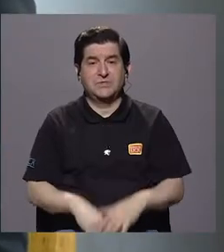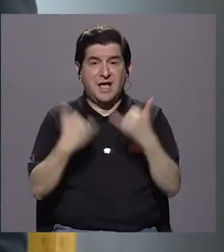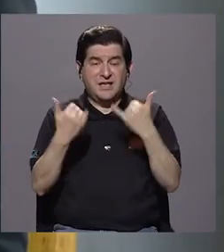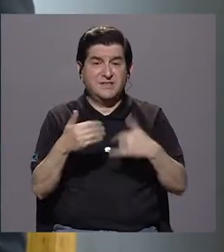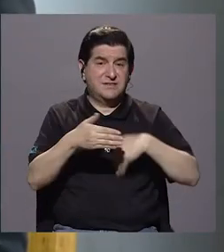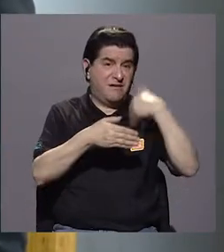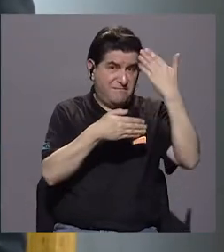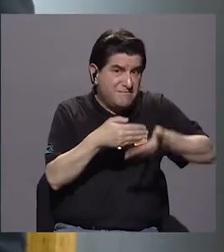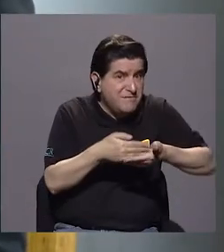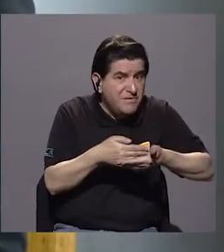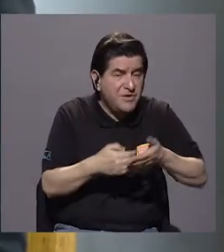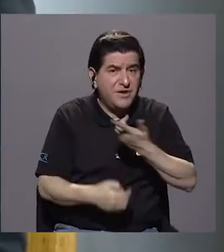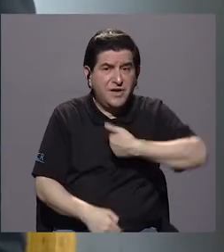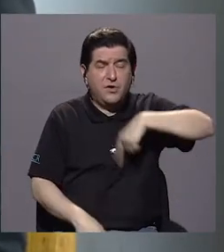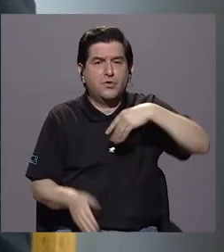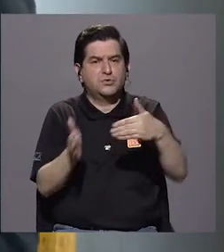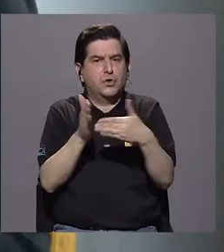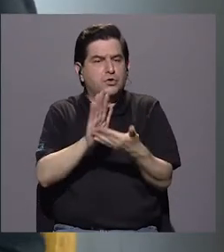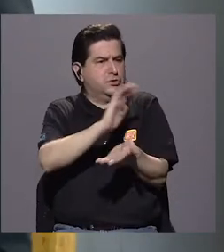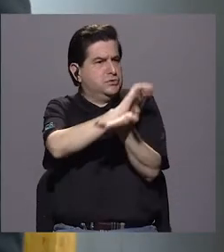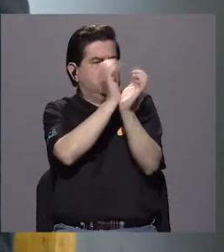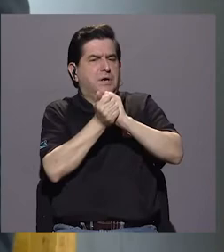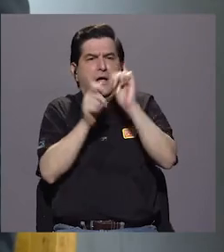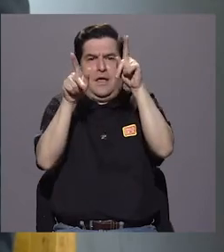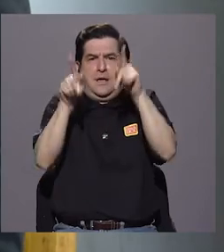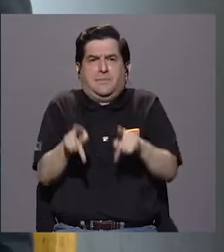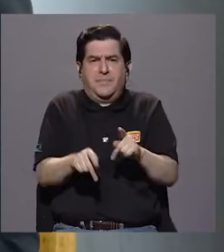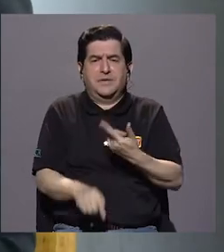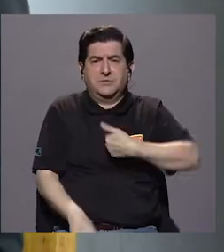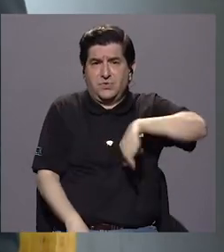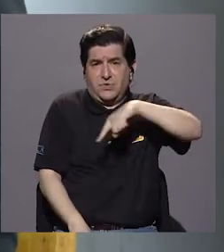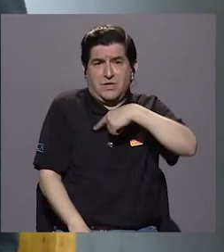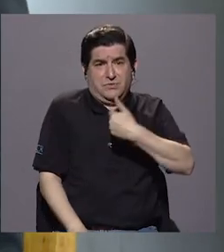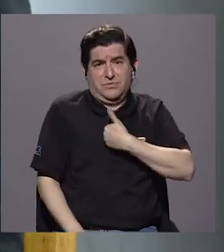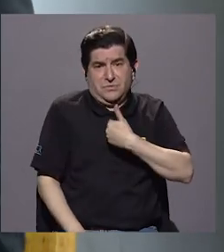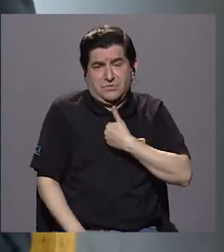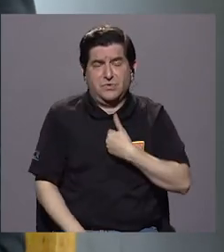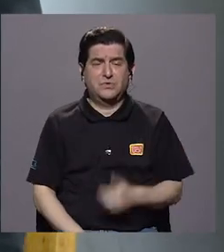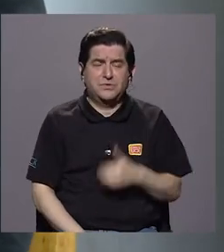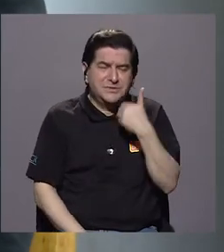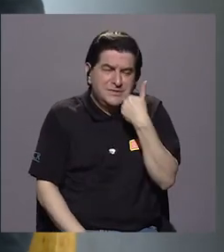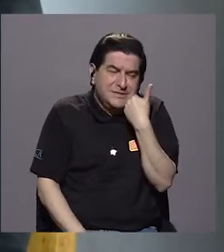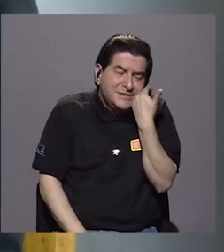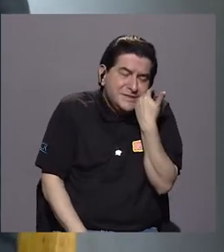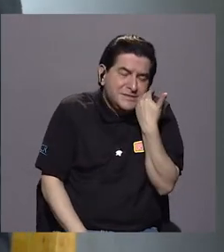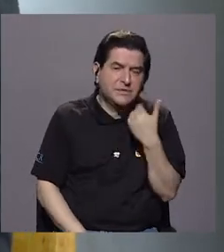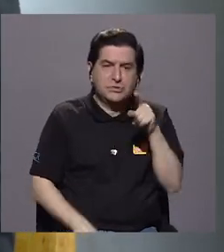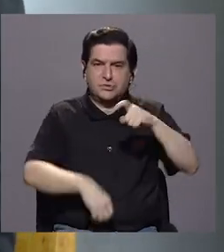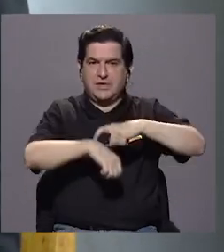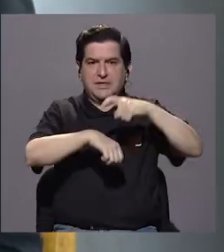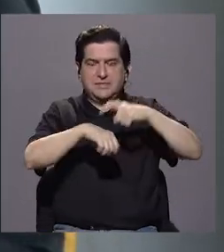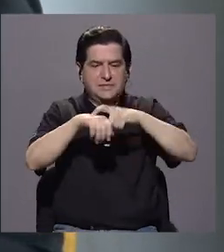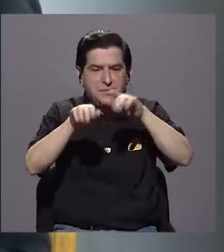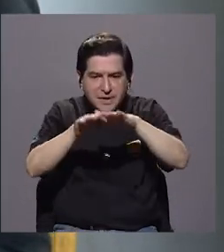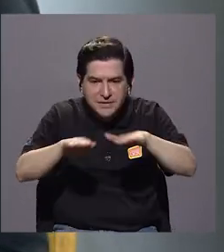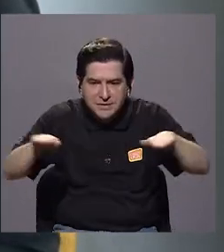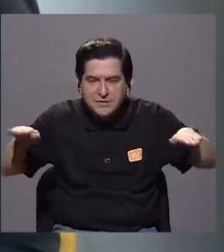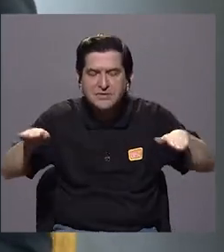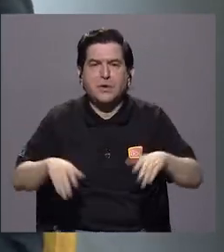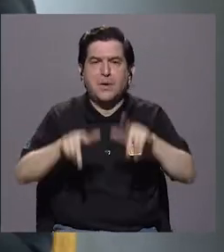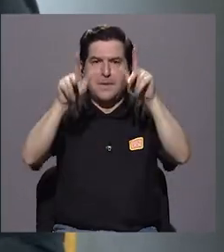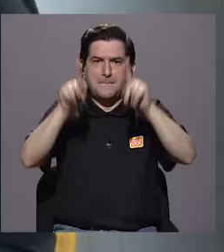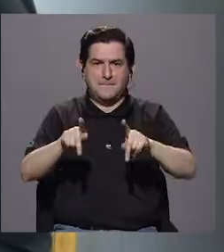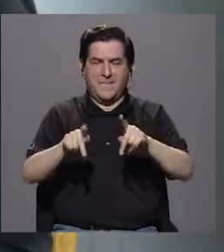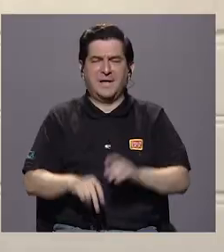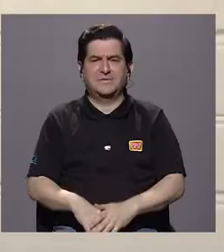escenario, nos volvemos a transformar en esa persona que somos los tímidos. En ese momento que estamos en el escenario, el público es